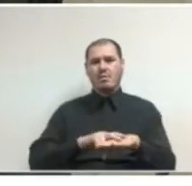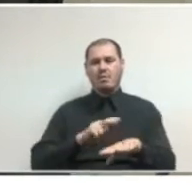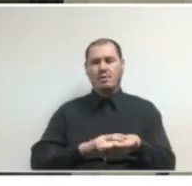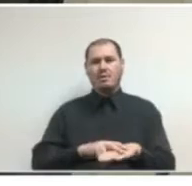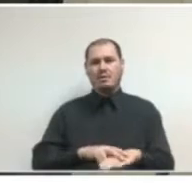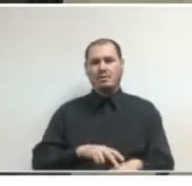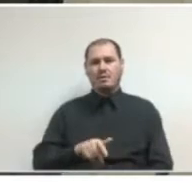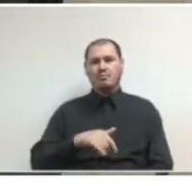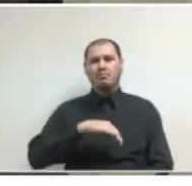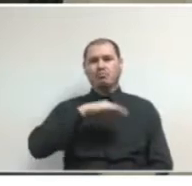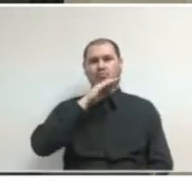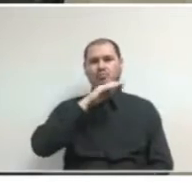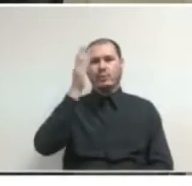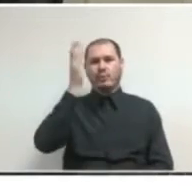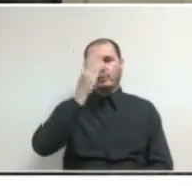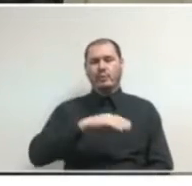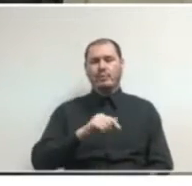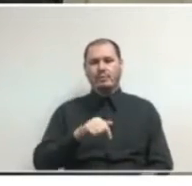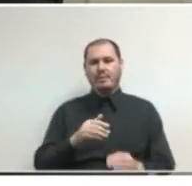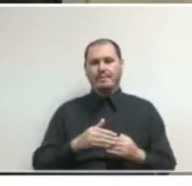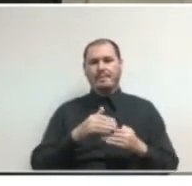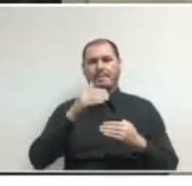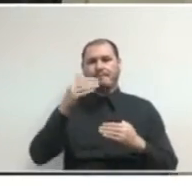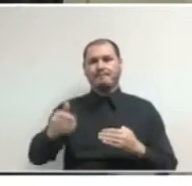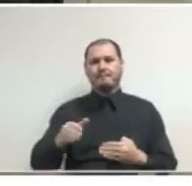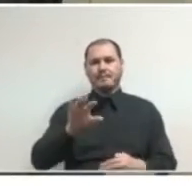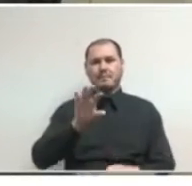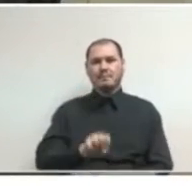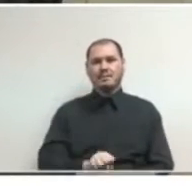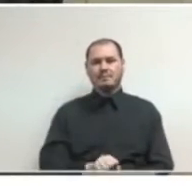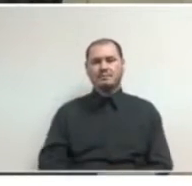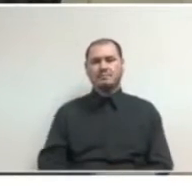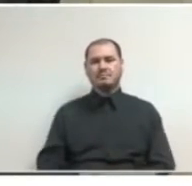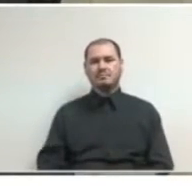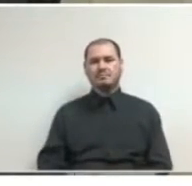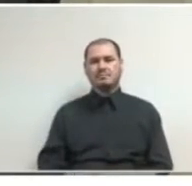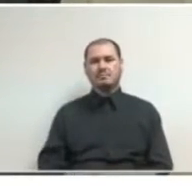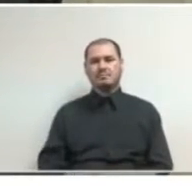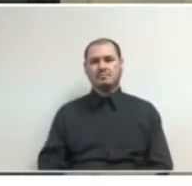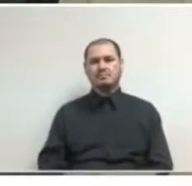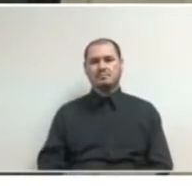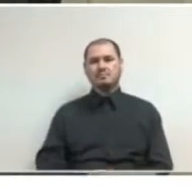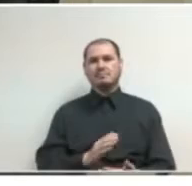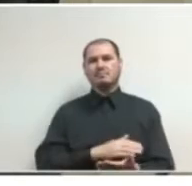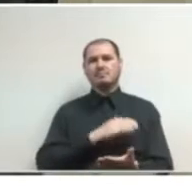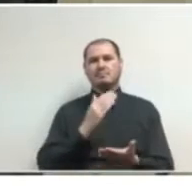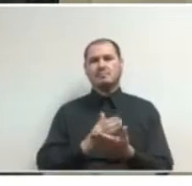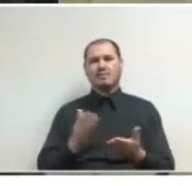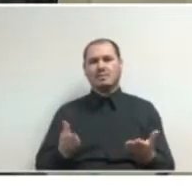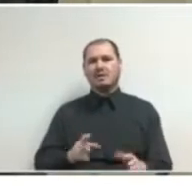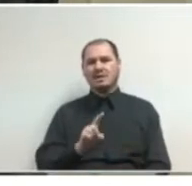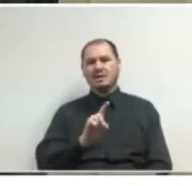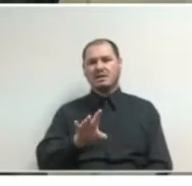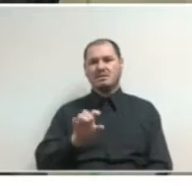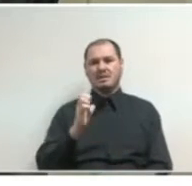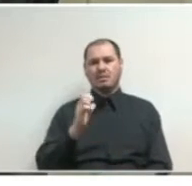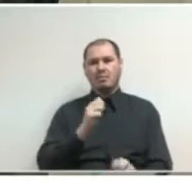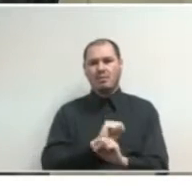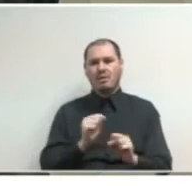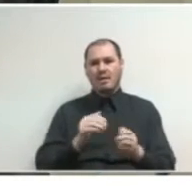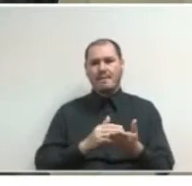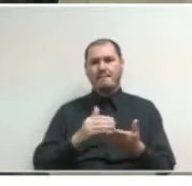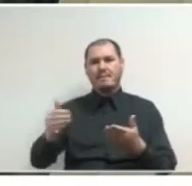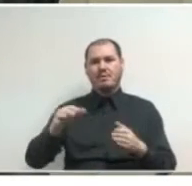o llevo el coma hoy. Ampliamos el tema. Ya pusiéramos con el registro notarial de GB o ahora PB. Ya es